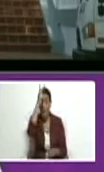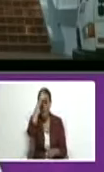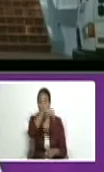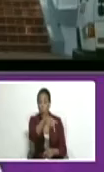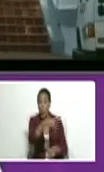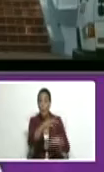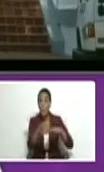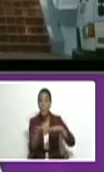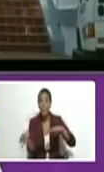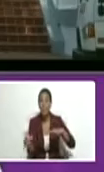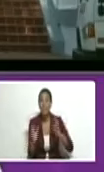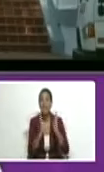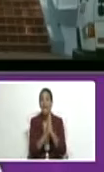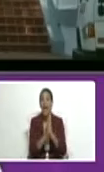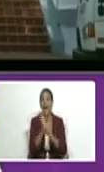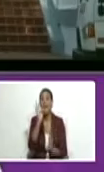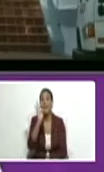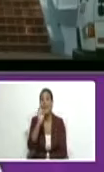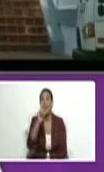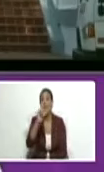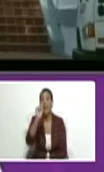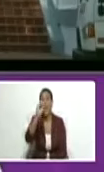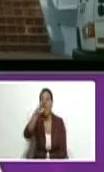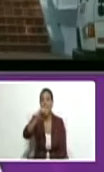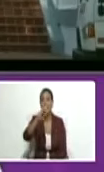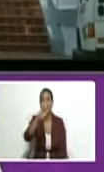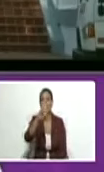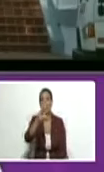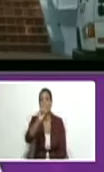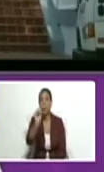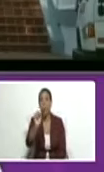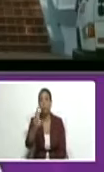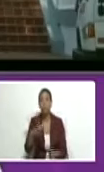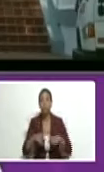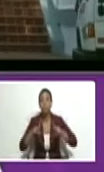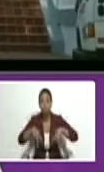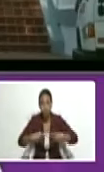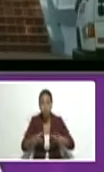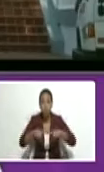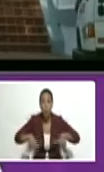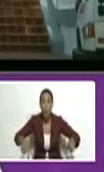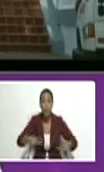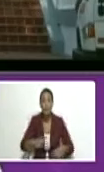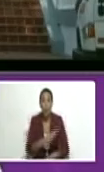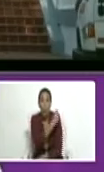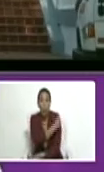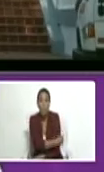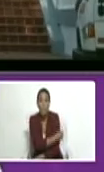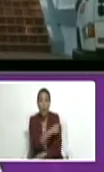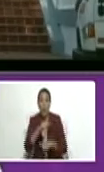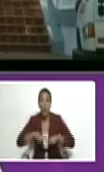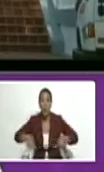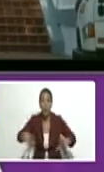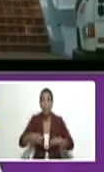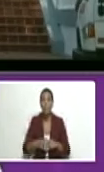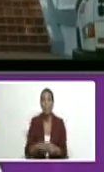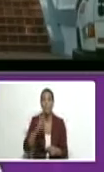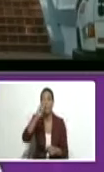el municipio San Francisco y la reinauguración del ambulatorio de